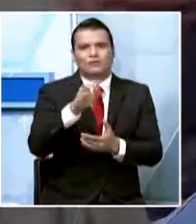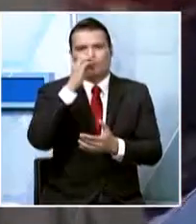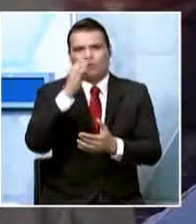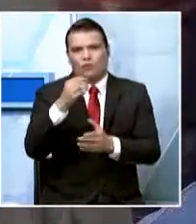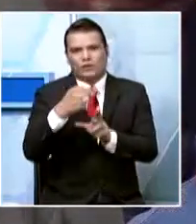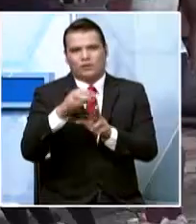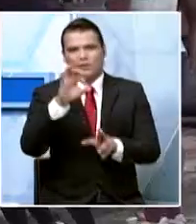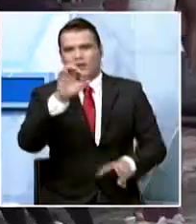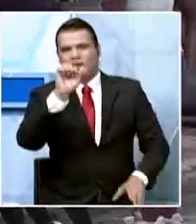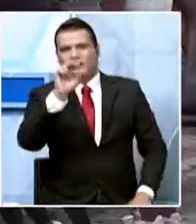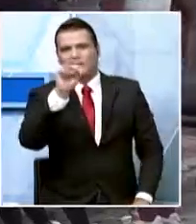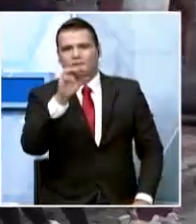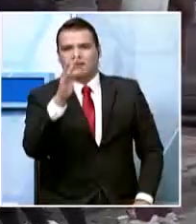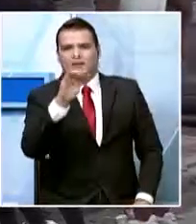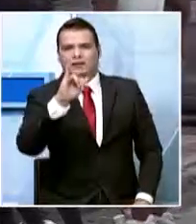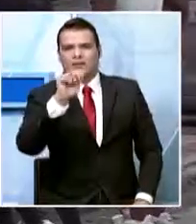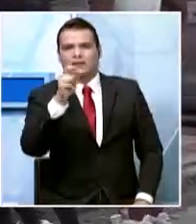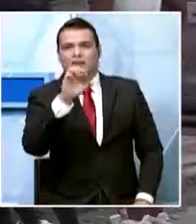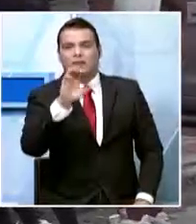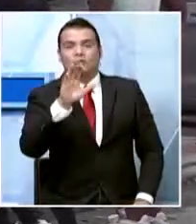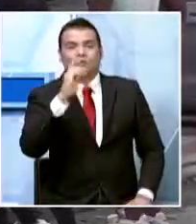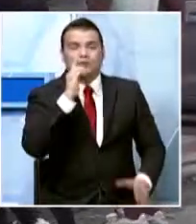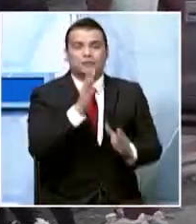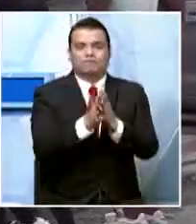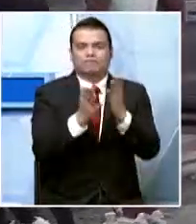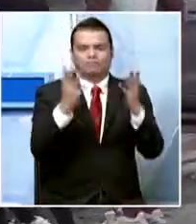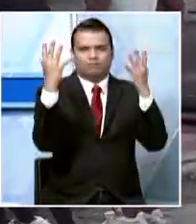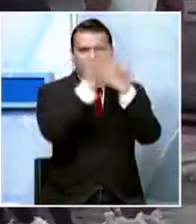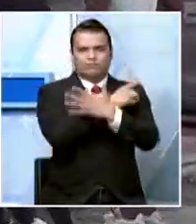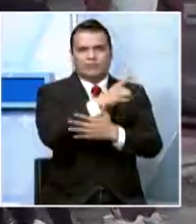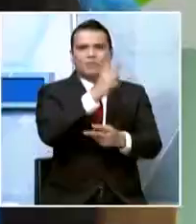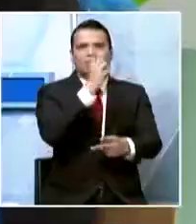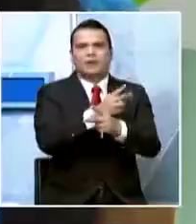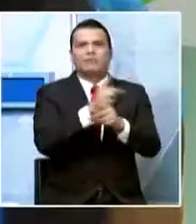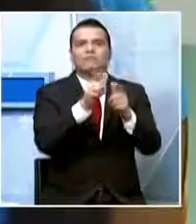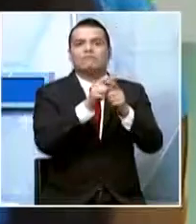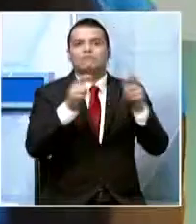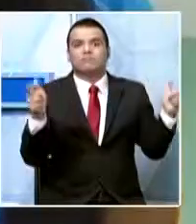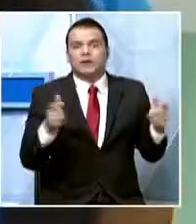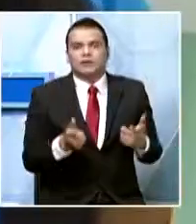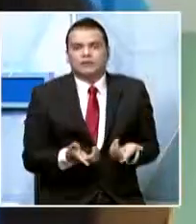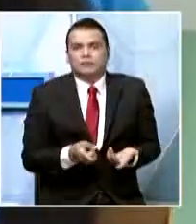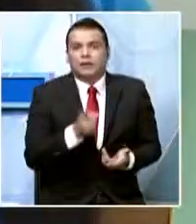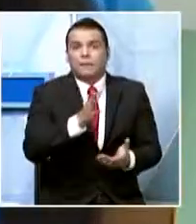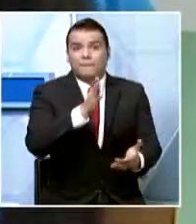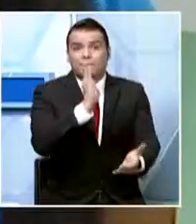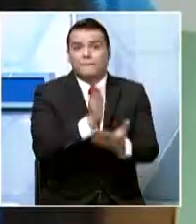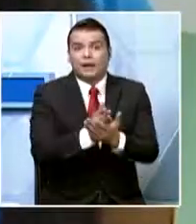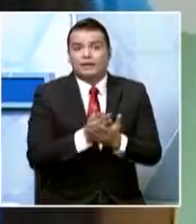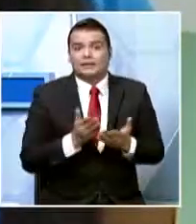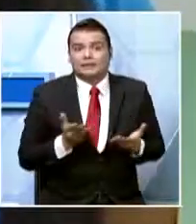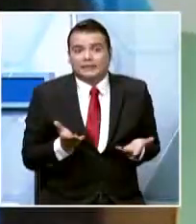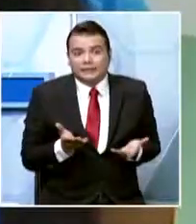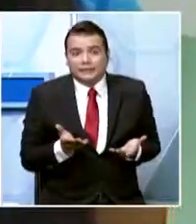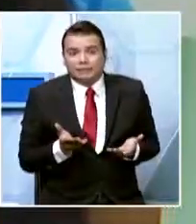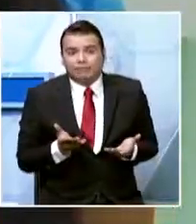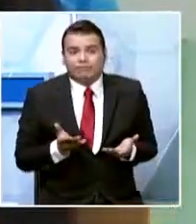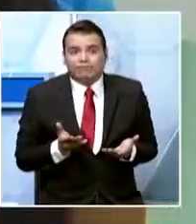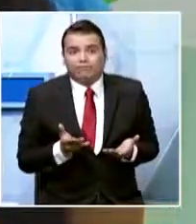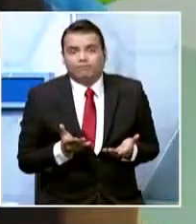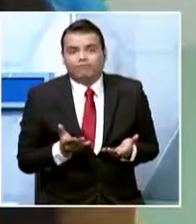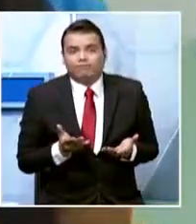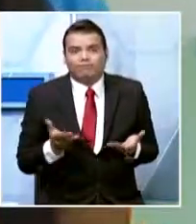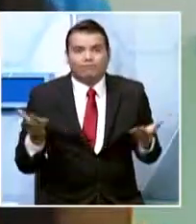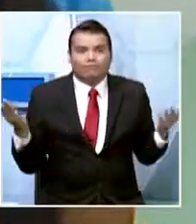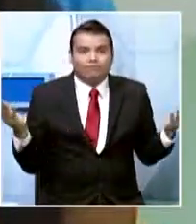entienden qué pasa con la seguridad de la ciudad y tampoco entienden por qué la delincuencia les arrebató a este joven que había batallado con su entorno para